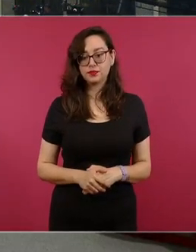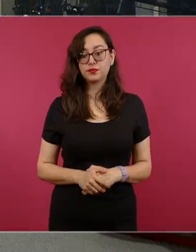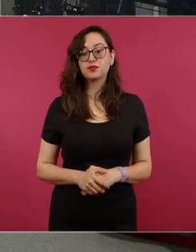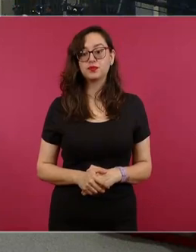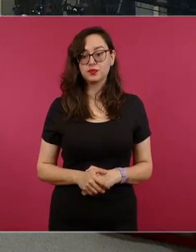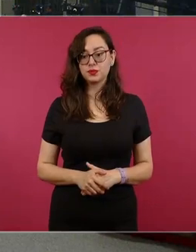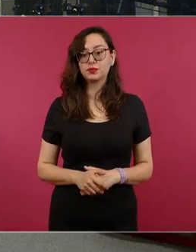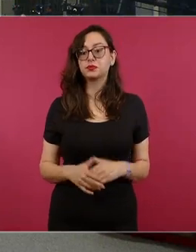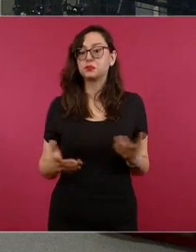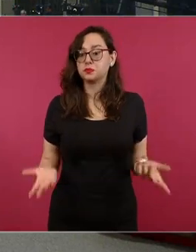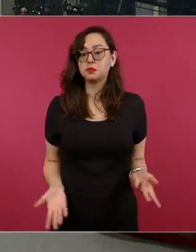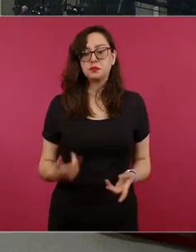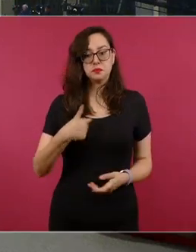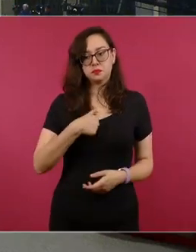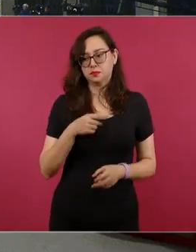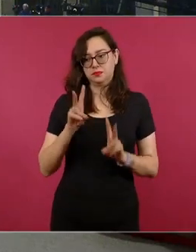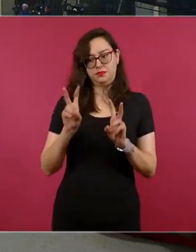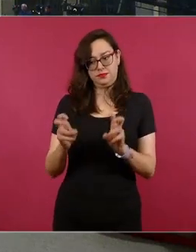hablar de eso, pero tú sí hablaste.